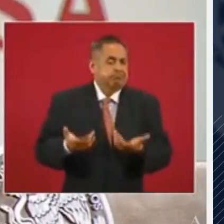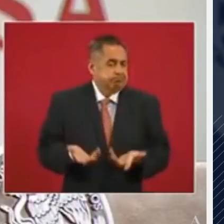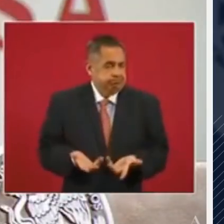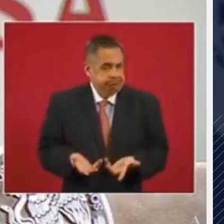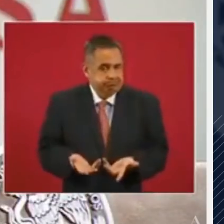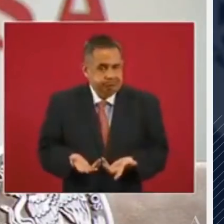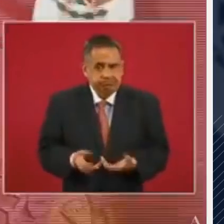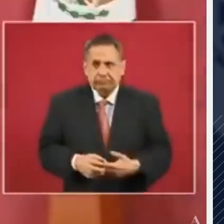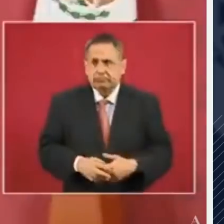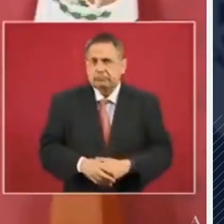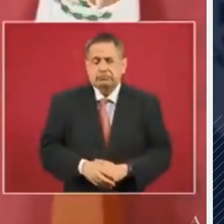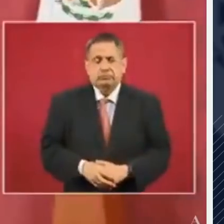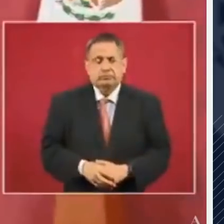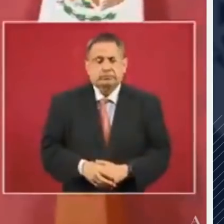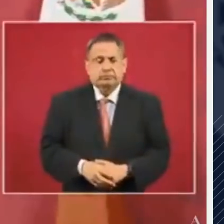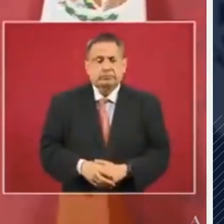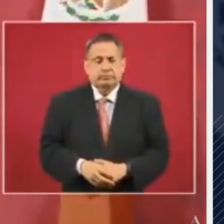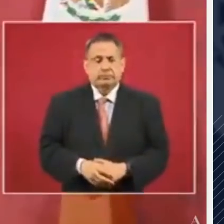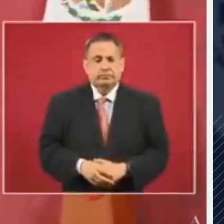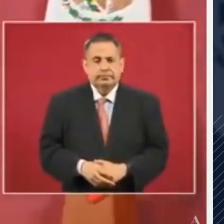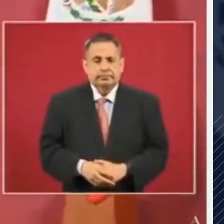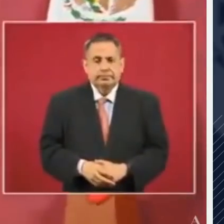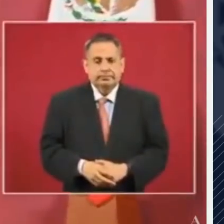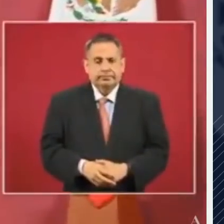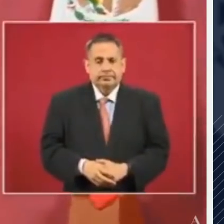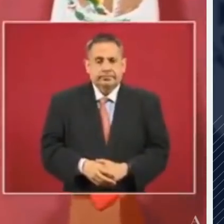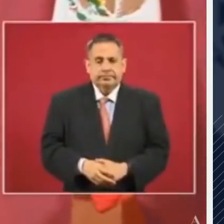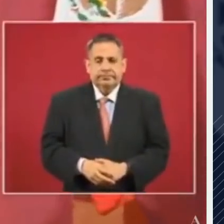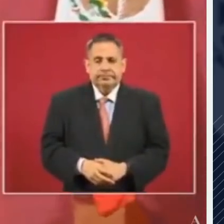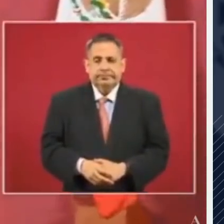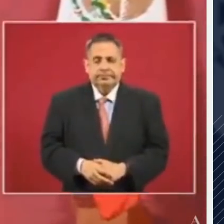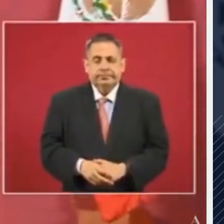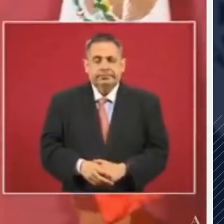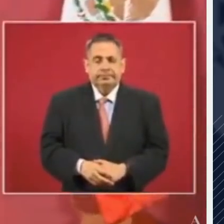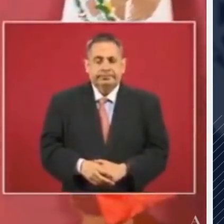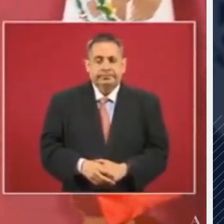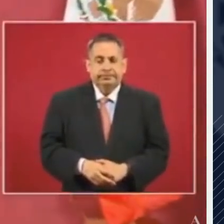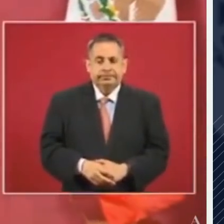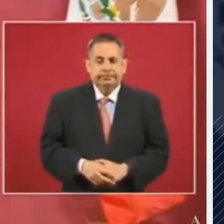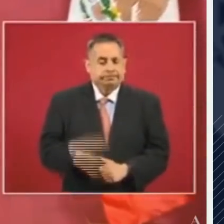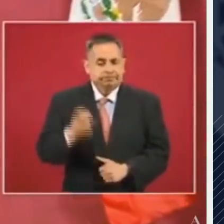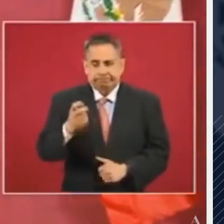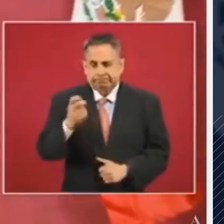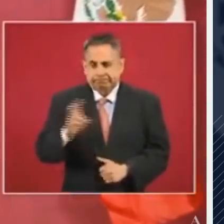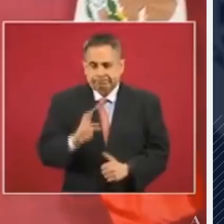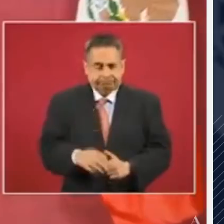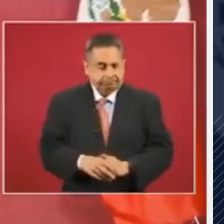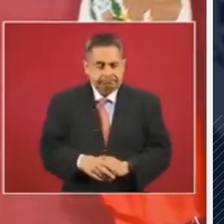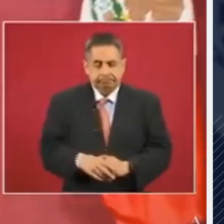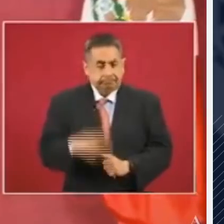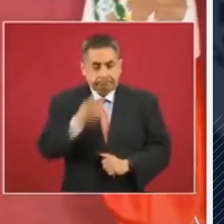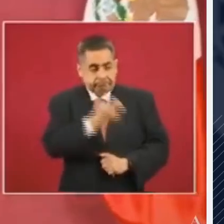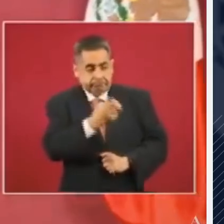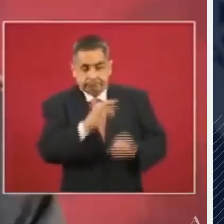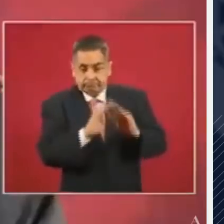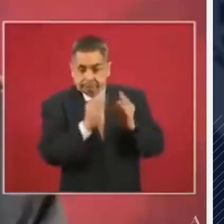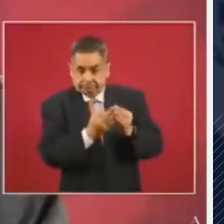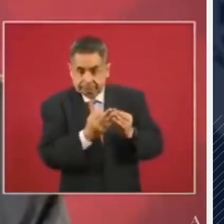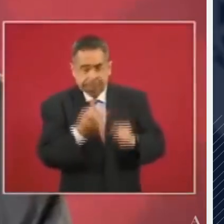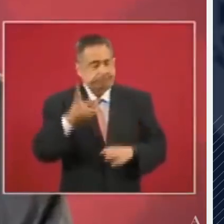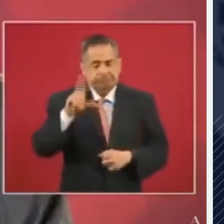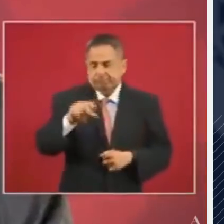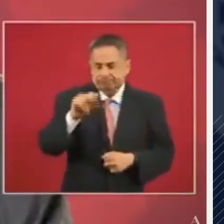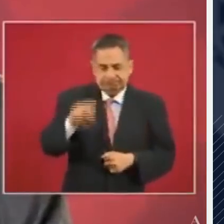país a ese incumplimiento, y también cómo conciliar los intereses de los productores que están